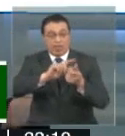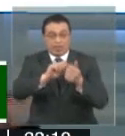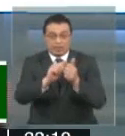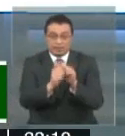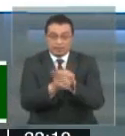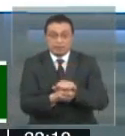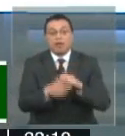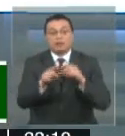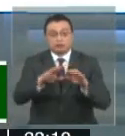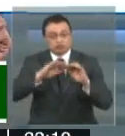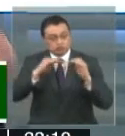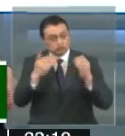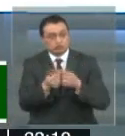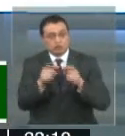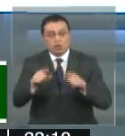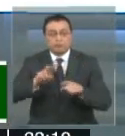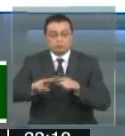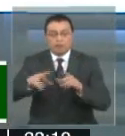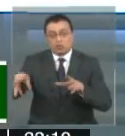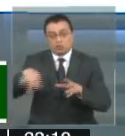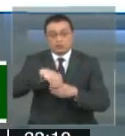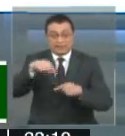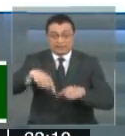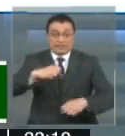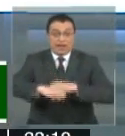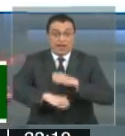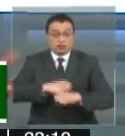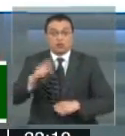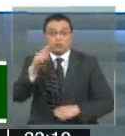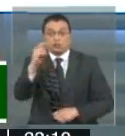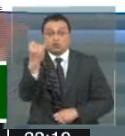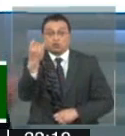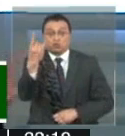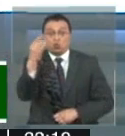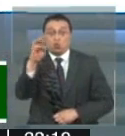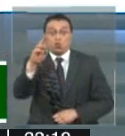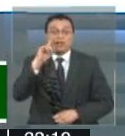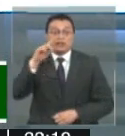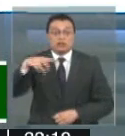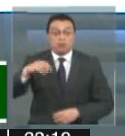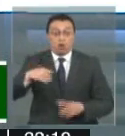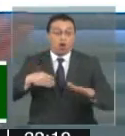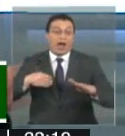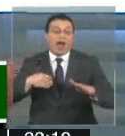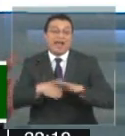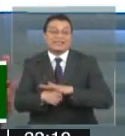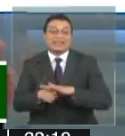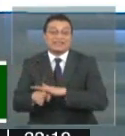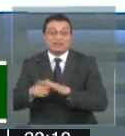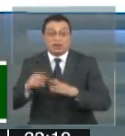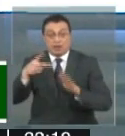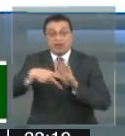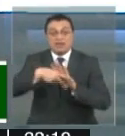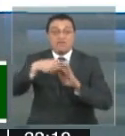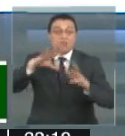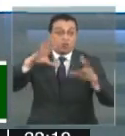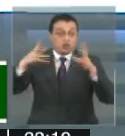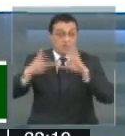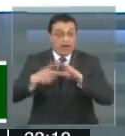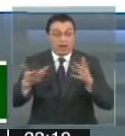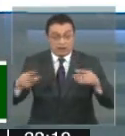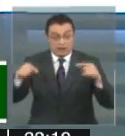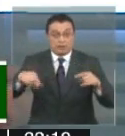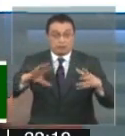toda la cadena de manera inclusiva. De hecho, este es el año del turismo accesible a nivel mundial, se ha establecido, la Organización Mundial del Turismo lo reconoció como el